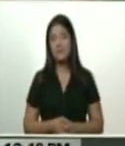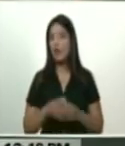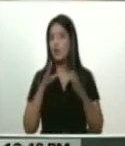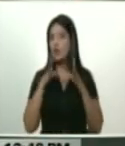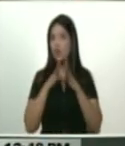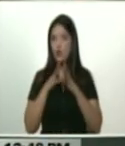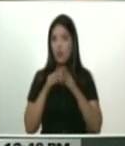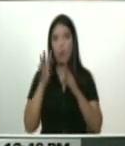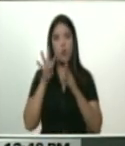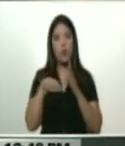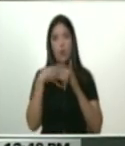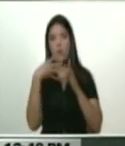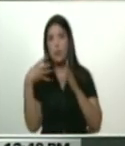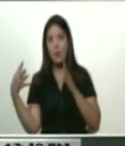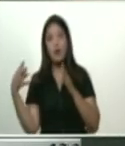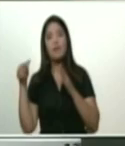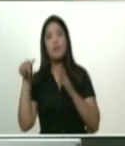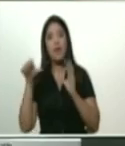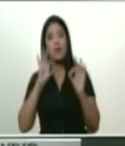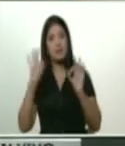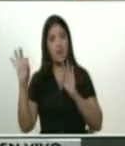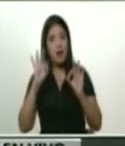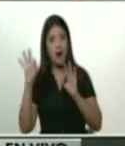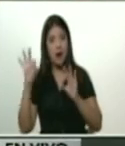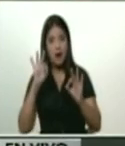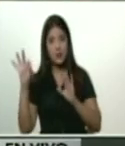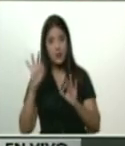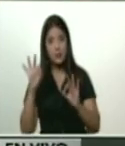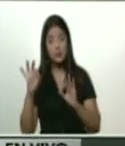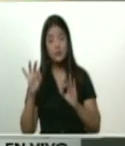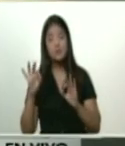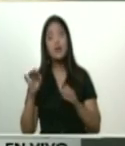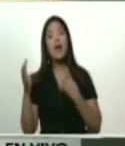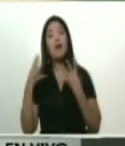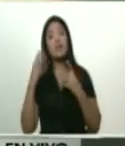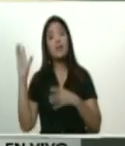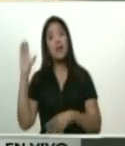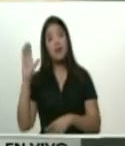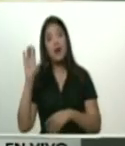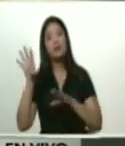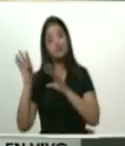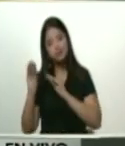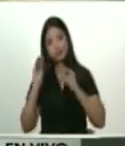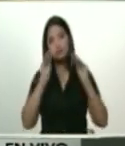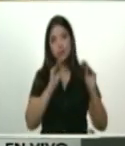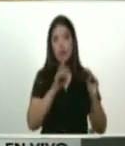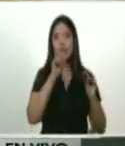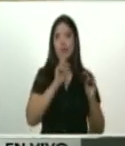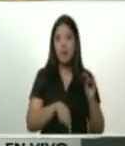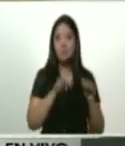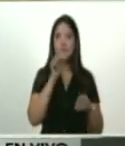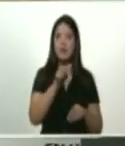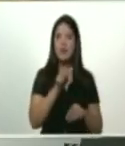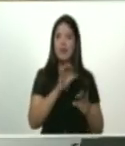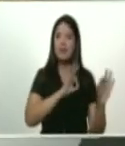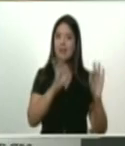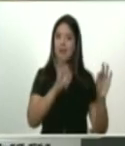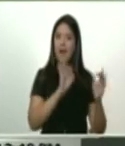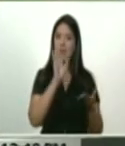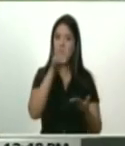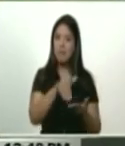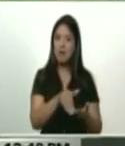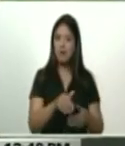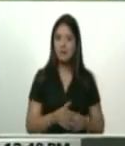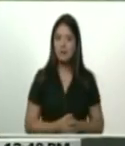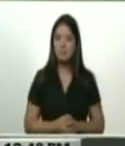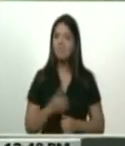programación de teatro que se realice en el Festival de Caracas también se reproduzca en los teatros de Maracay. Eso